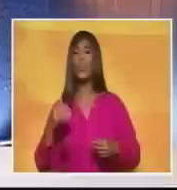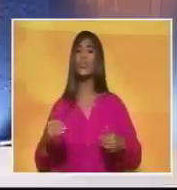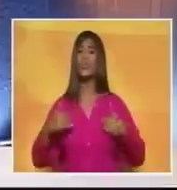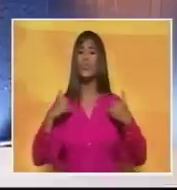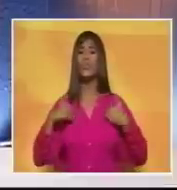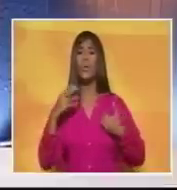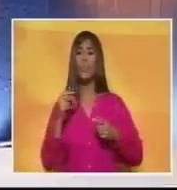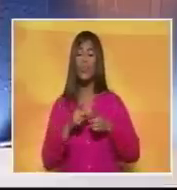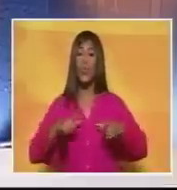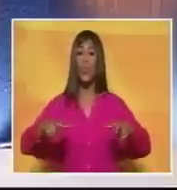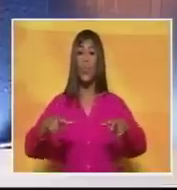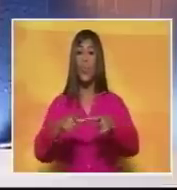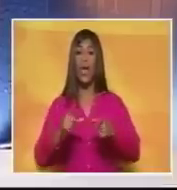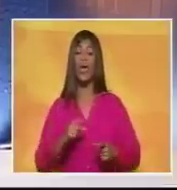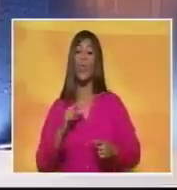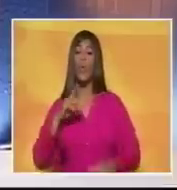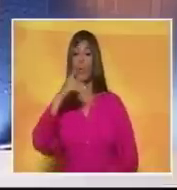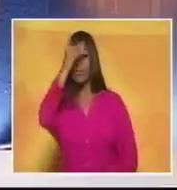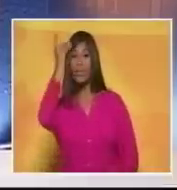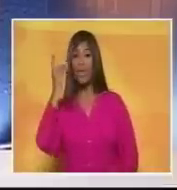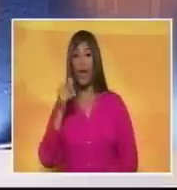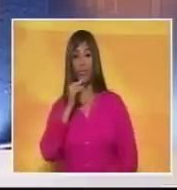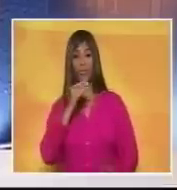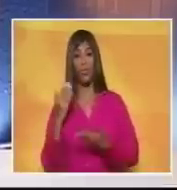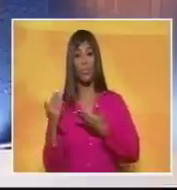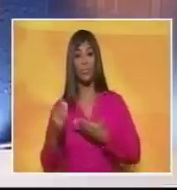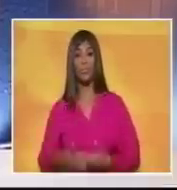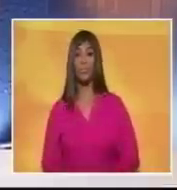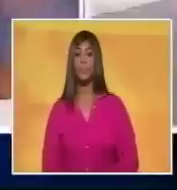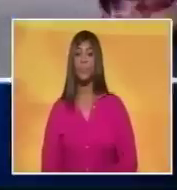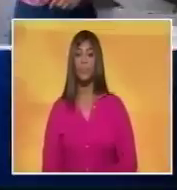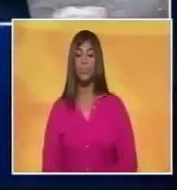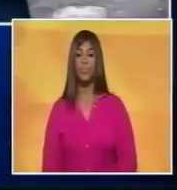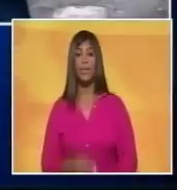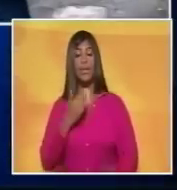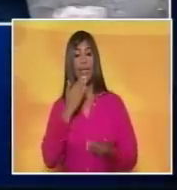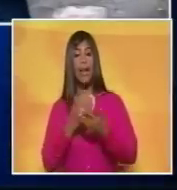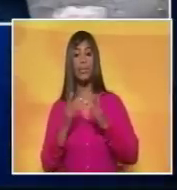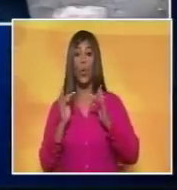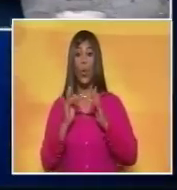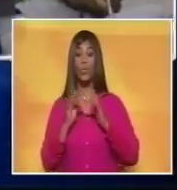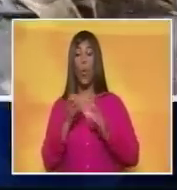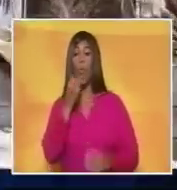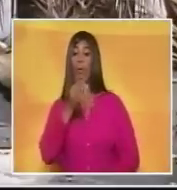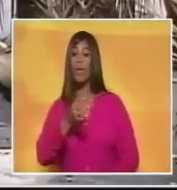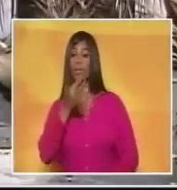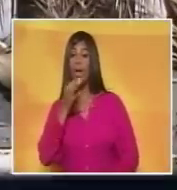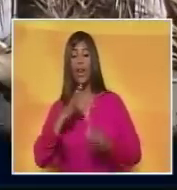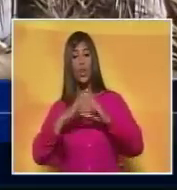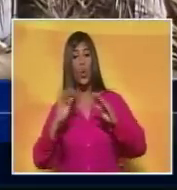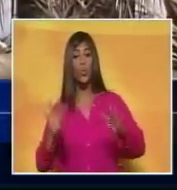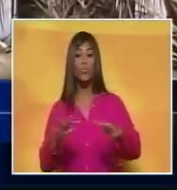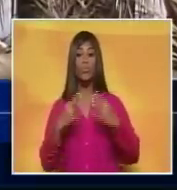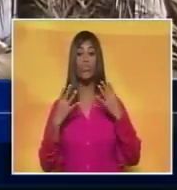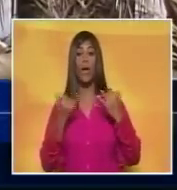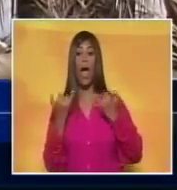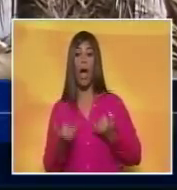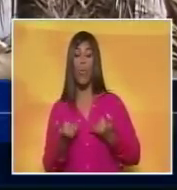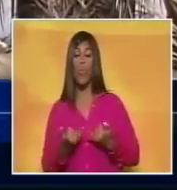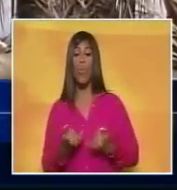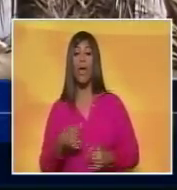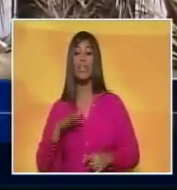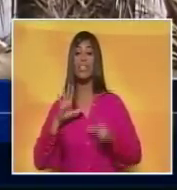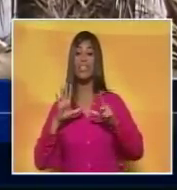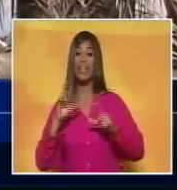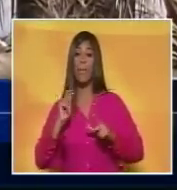hueco en la avenida La Salle. Diana Vázquez nos tiene el reporte. Gracias, buenas tardes para ustedes y para quienes nos sintonizan a esta hora, a